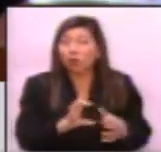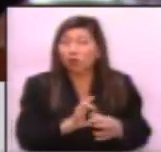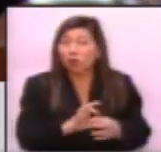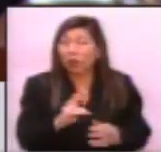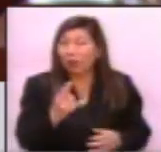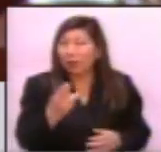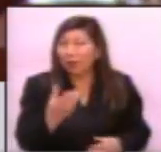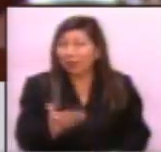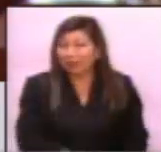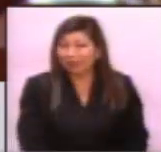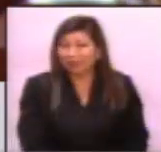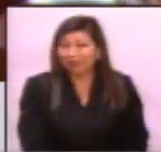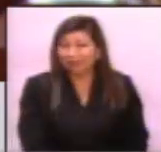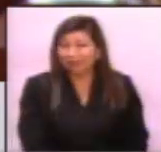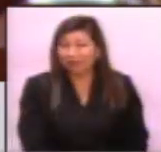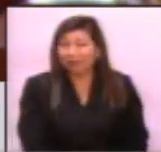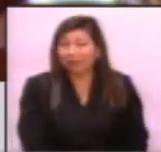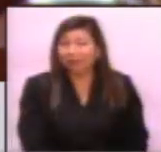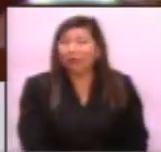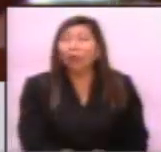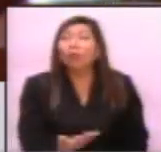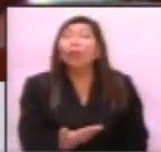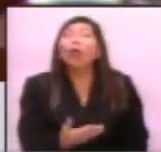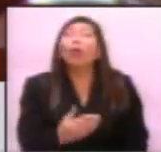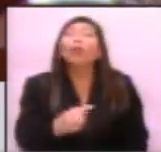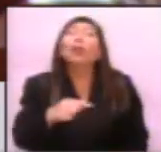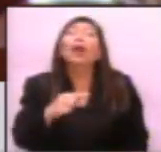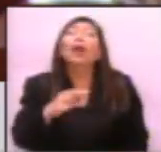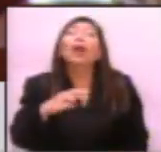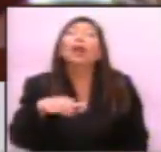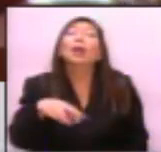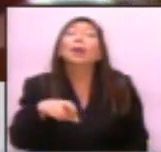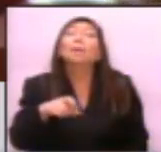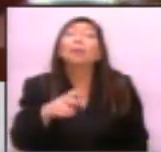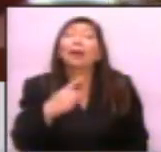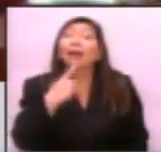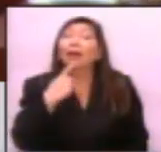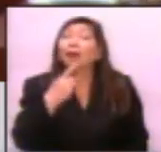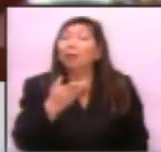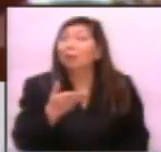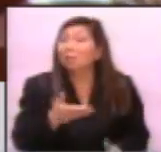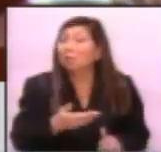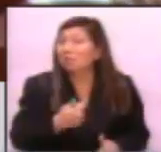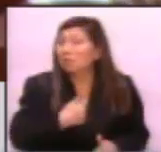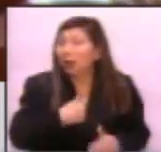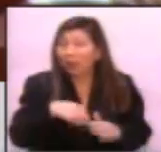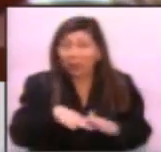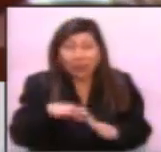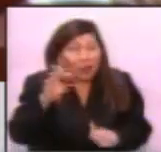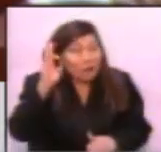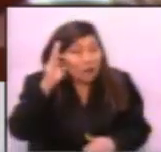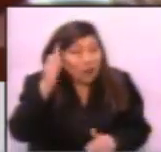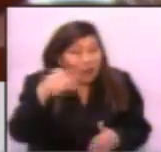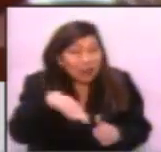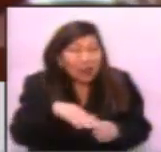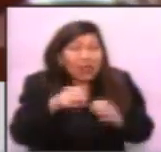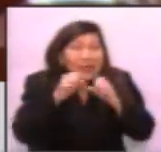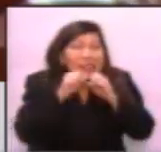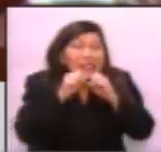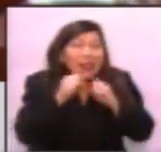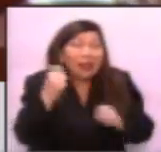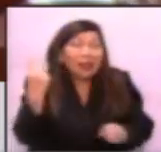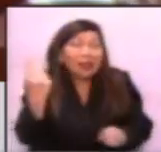de la corrupta Odebrecht. ¿Y dónde está el señor Klimper? En las entrañas mismas del fujimorismo,